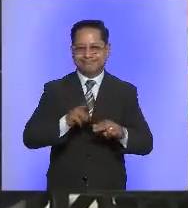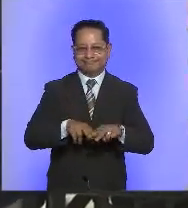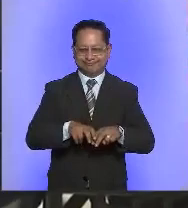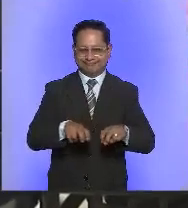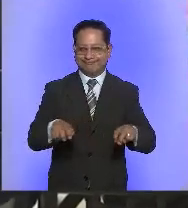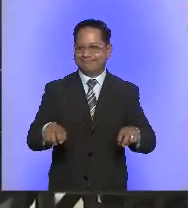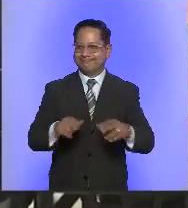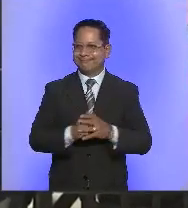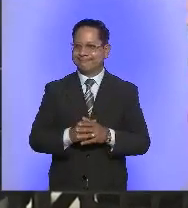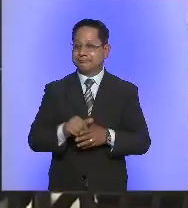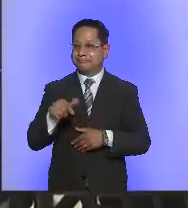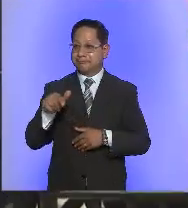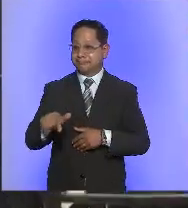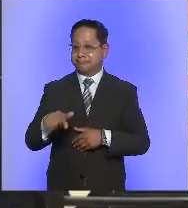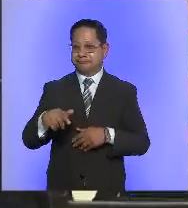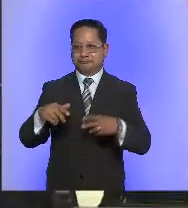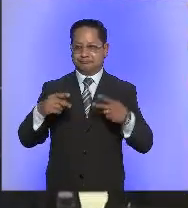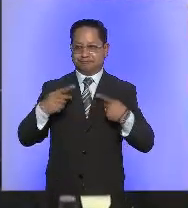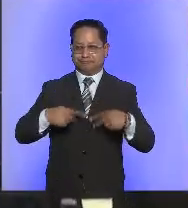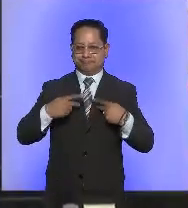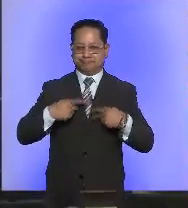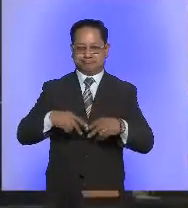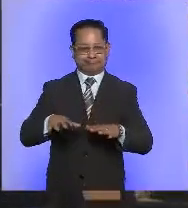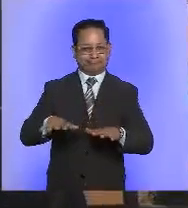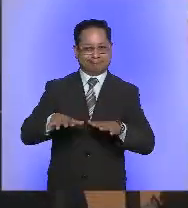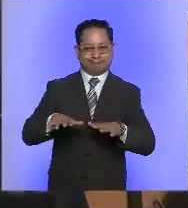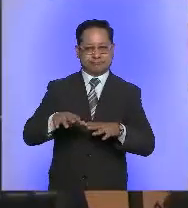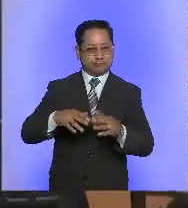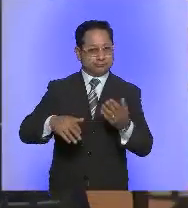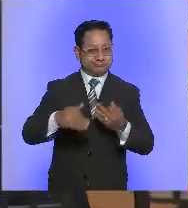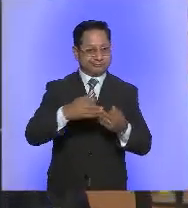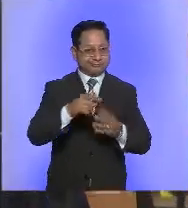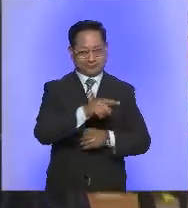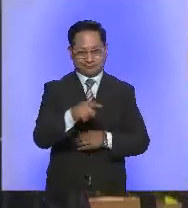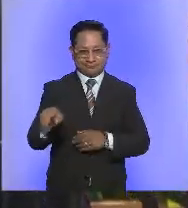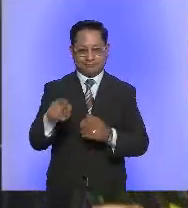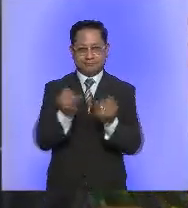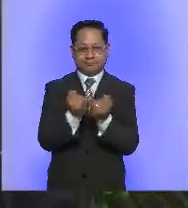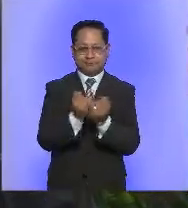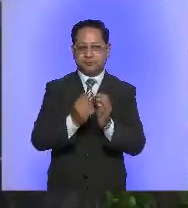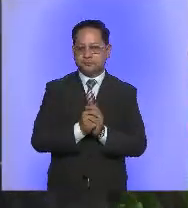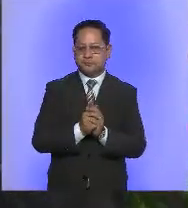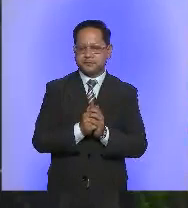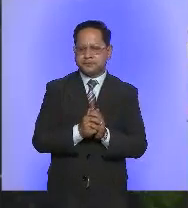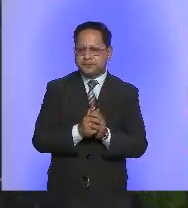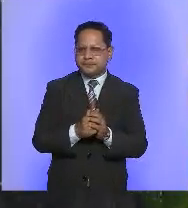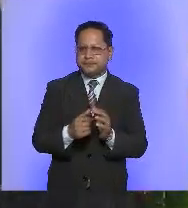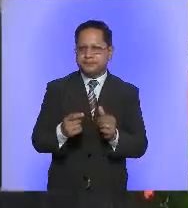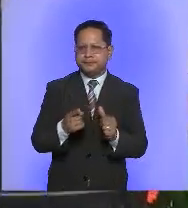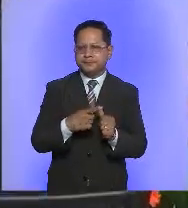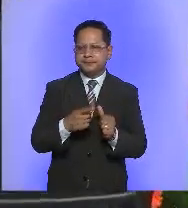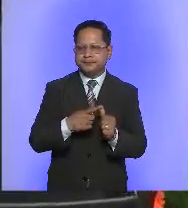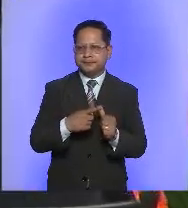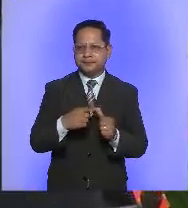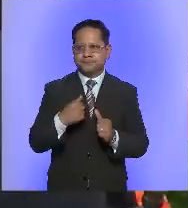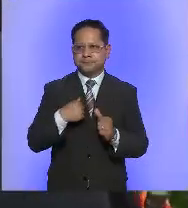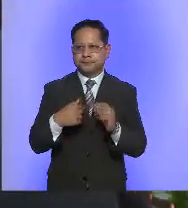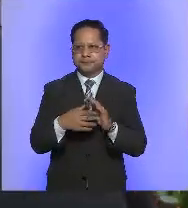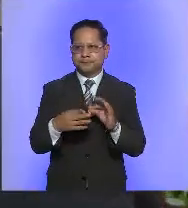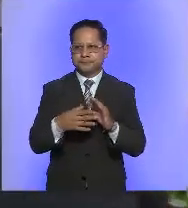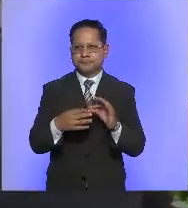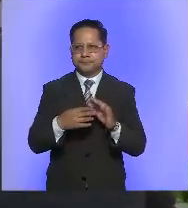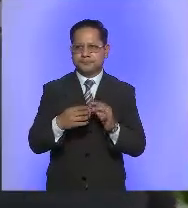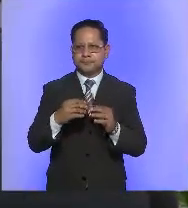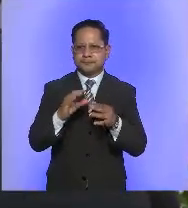y con todas y todos ustedes. En primer lugar, tenemos la ponencia del maestro en Derecho